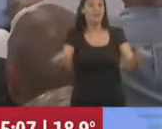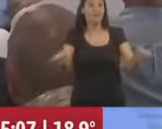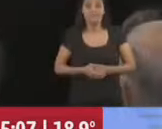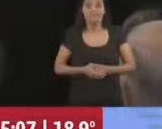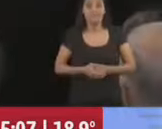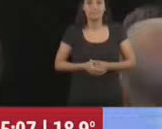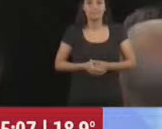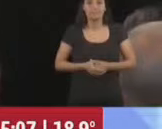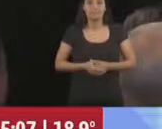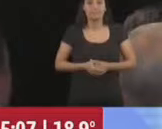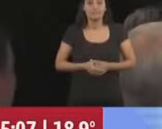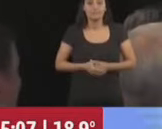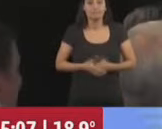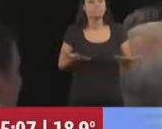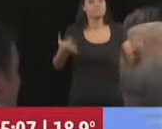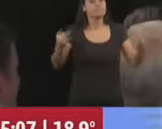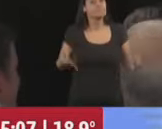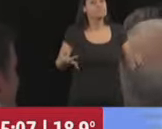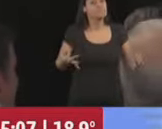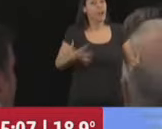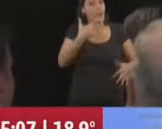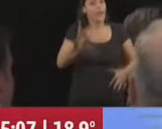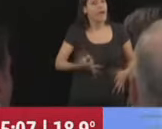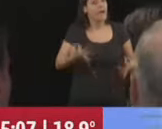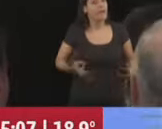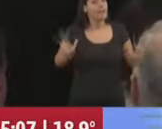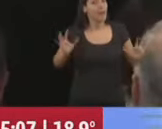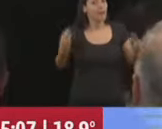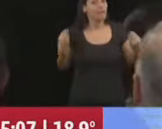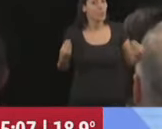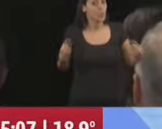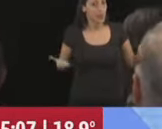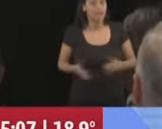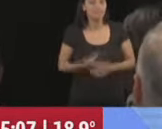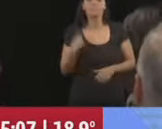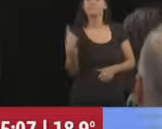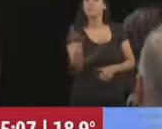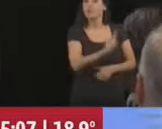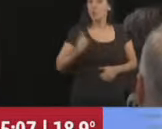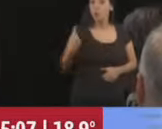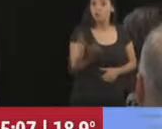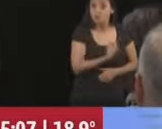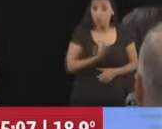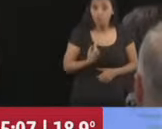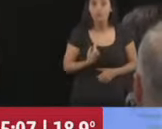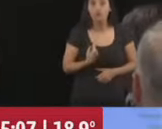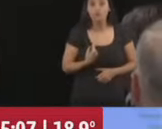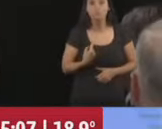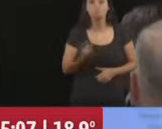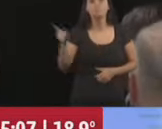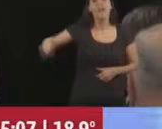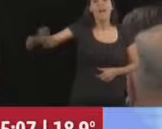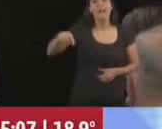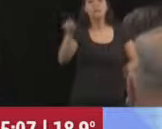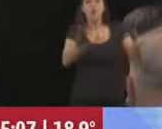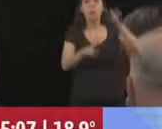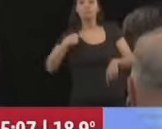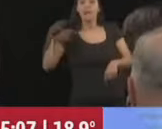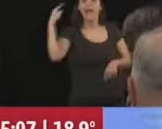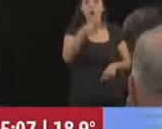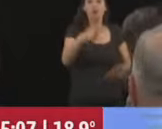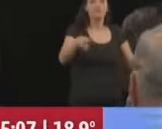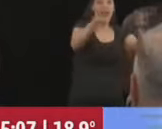venir. Con respecto a la coparticipación, a nosotros nos han recortado muchísimo, pero